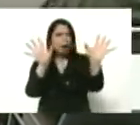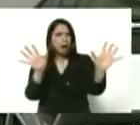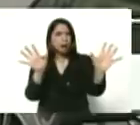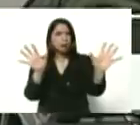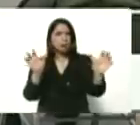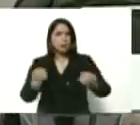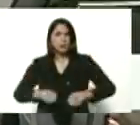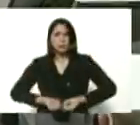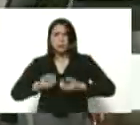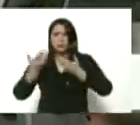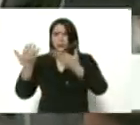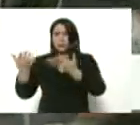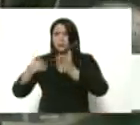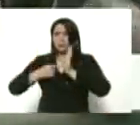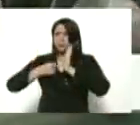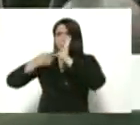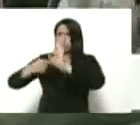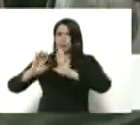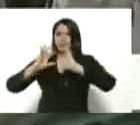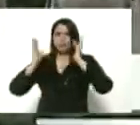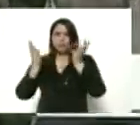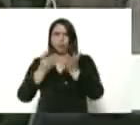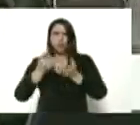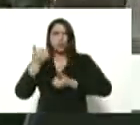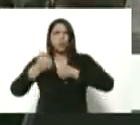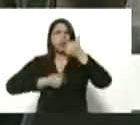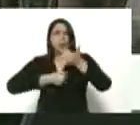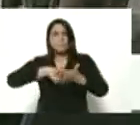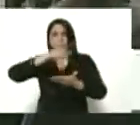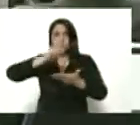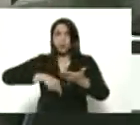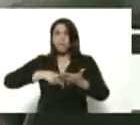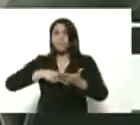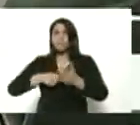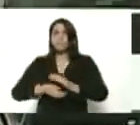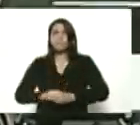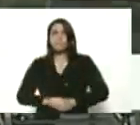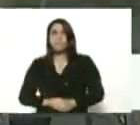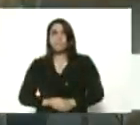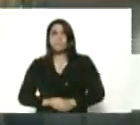Entregó y mostró al mundo los contratos firmados.